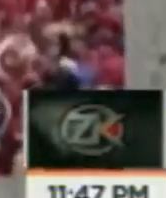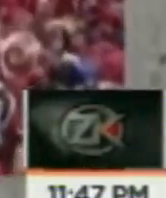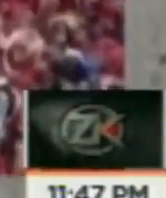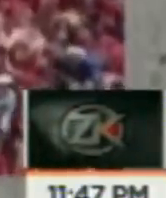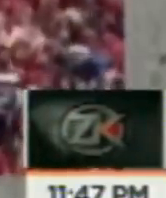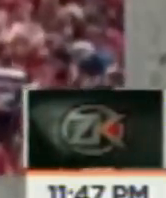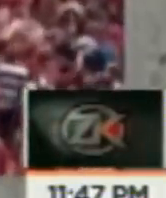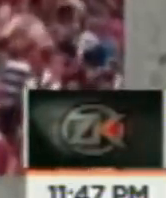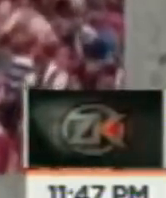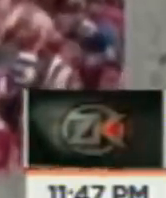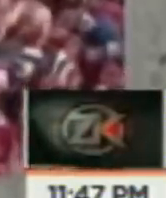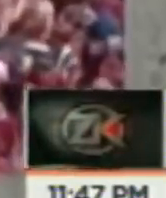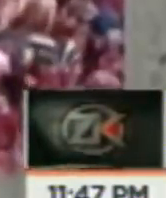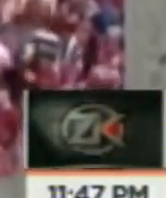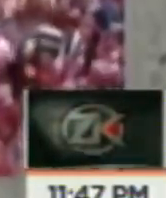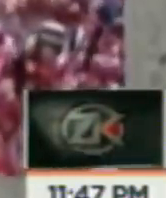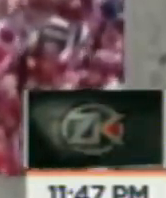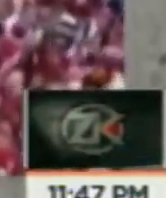20 años había hambre,